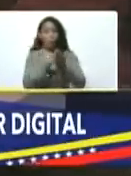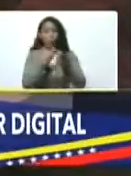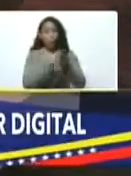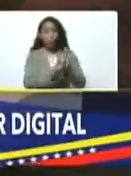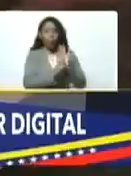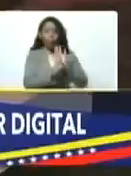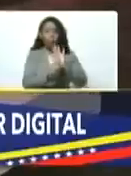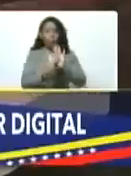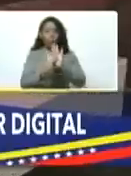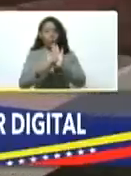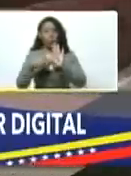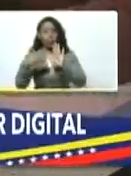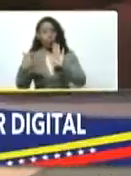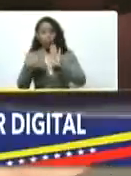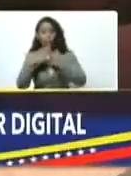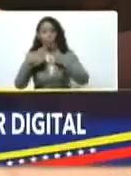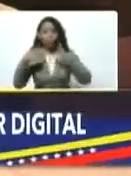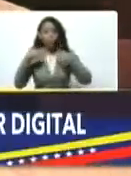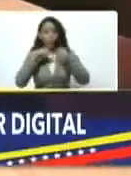es